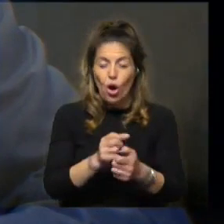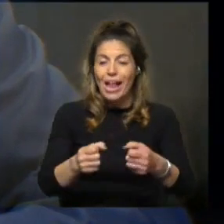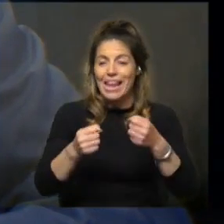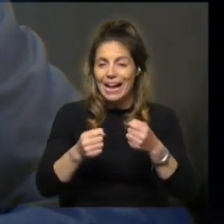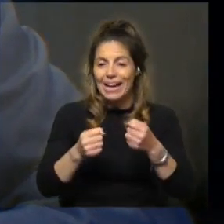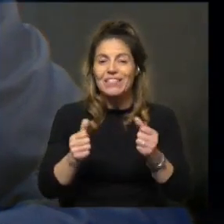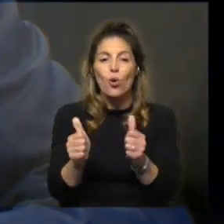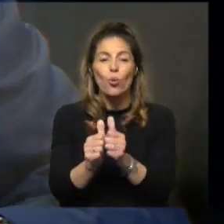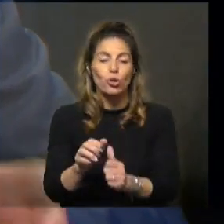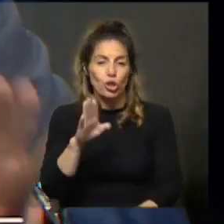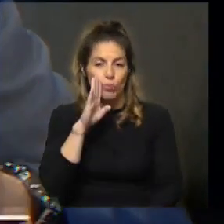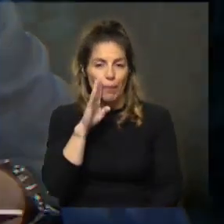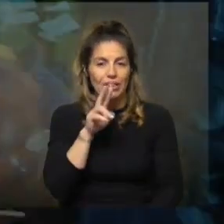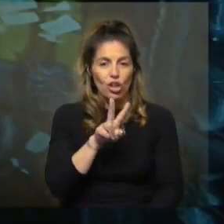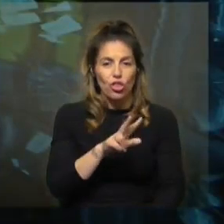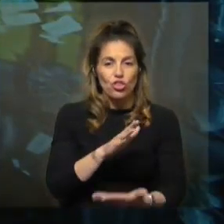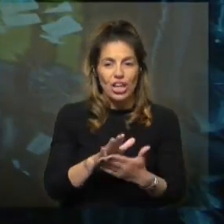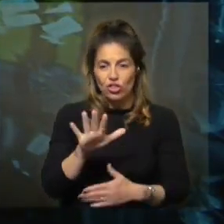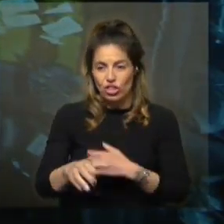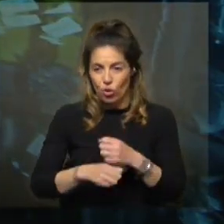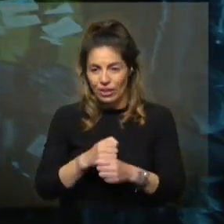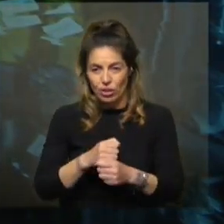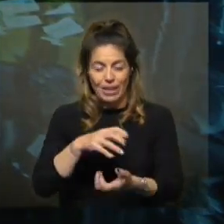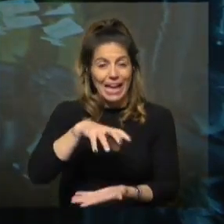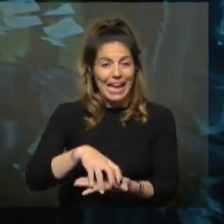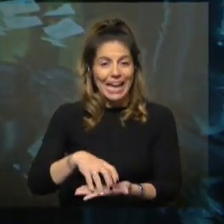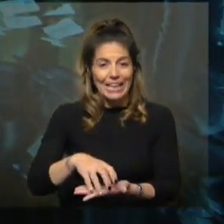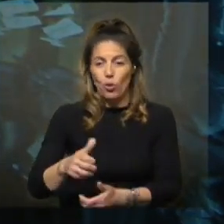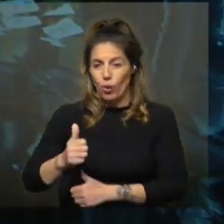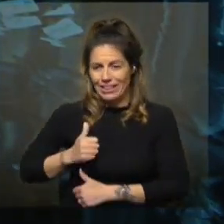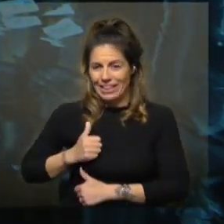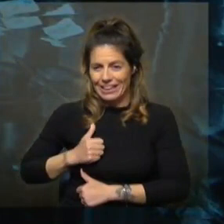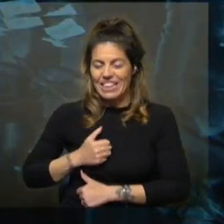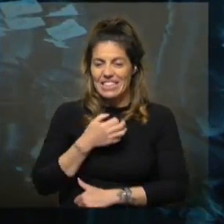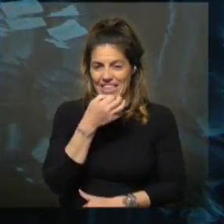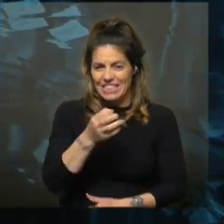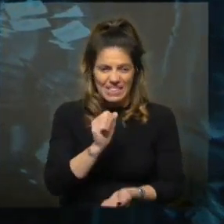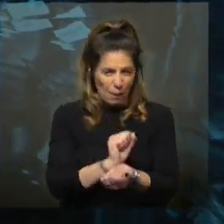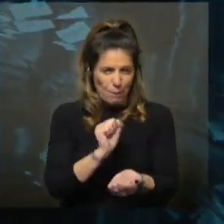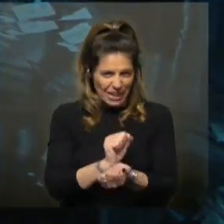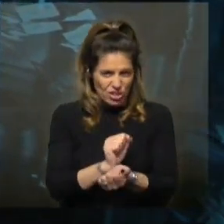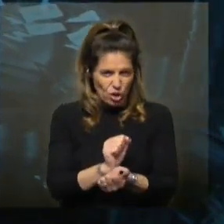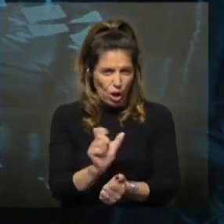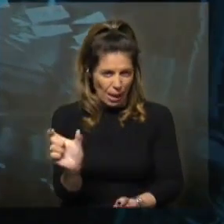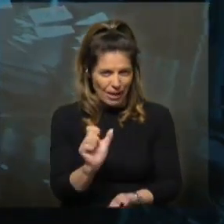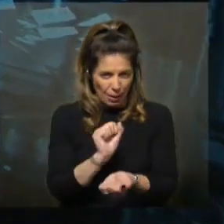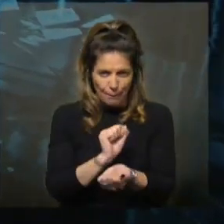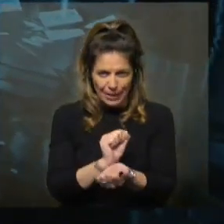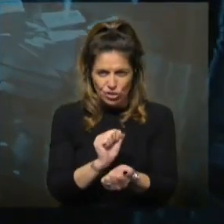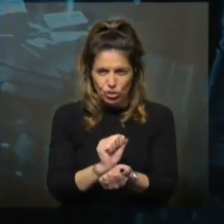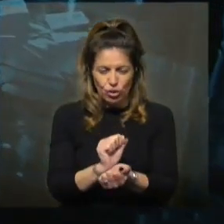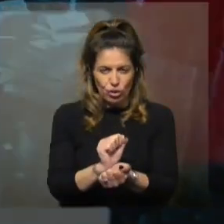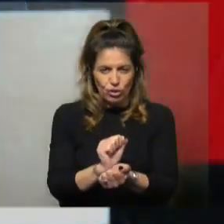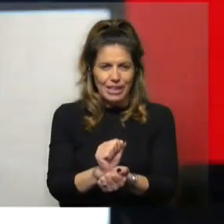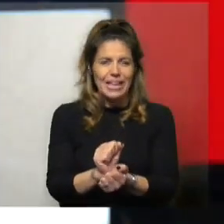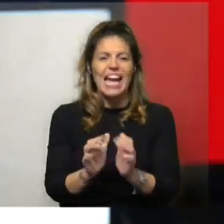con tu mamá entre los dos y los 5 años sí cuartel se dice que estuviste preso es el término que usa yo creo que yo le en